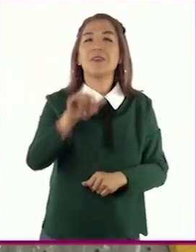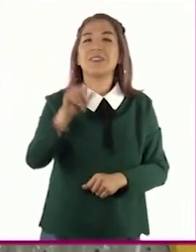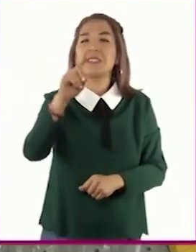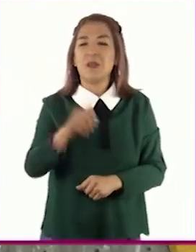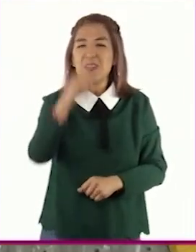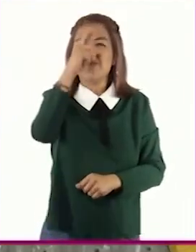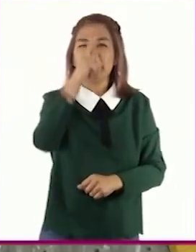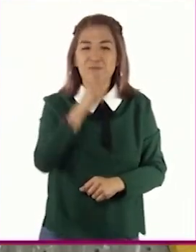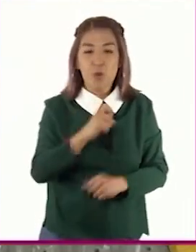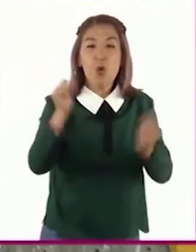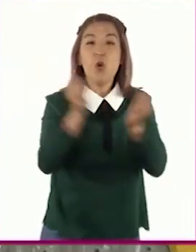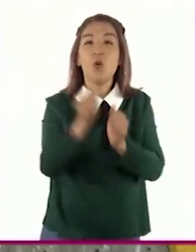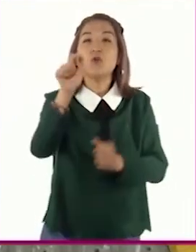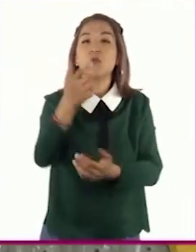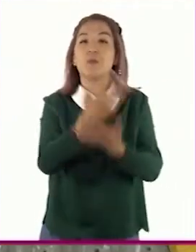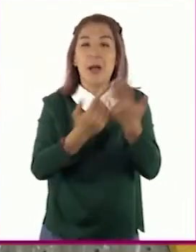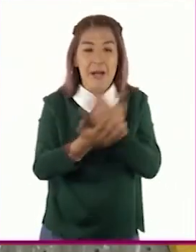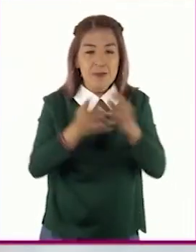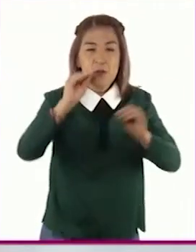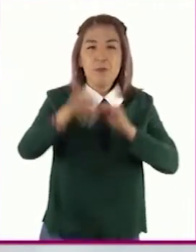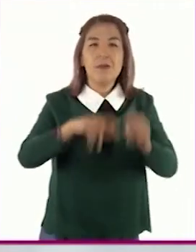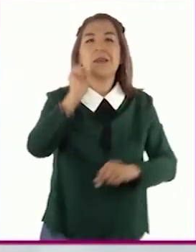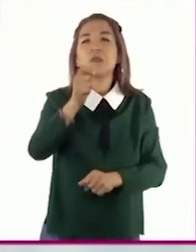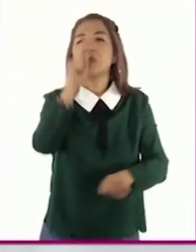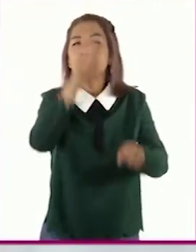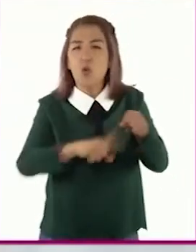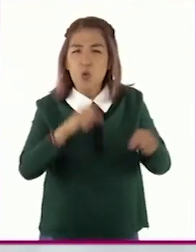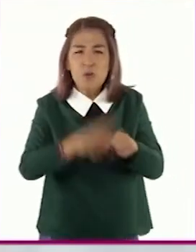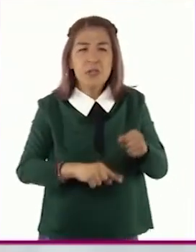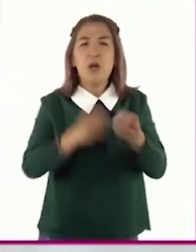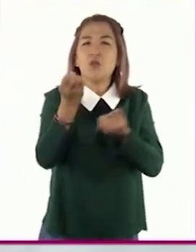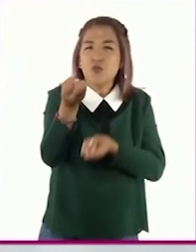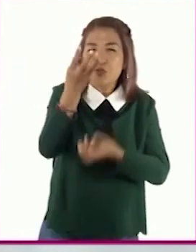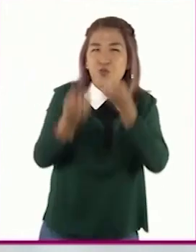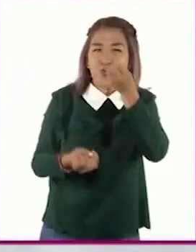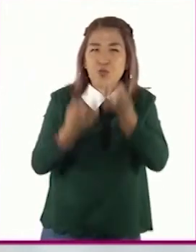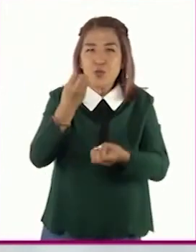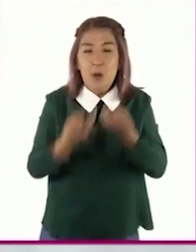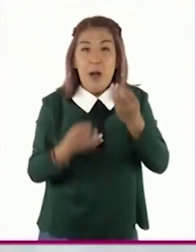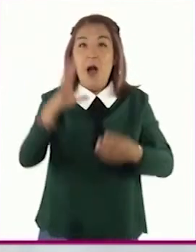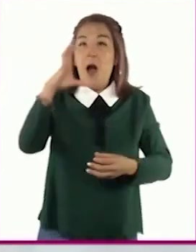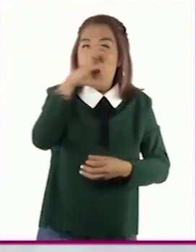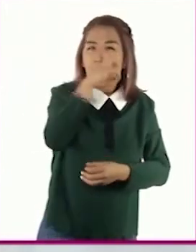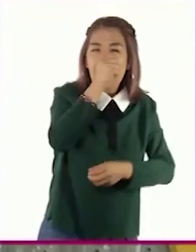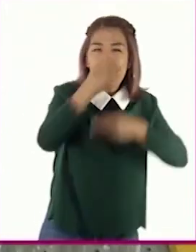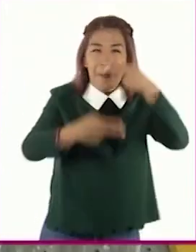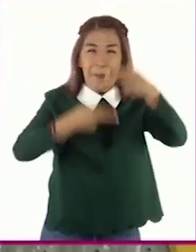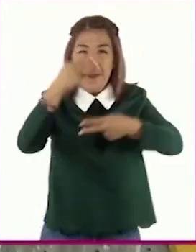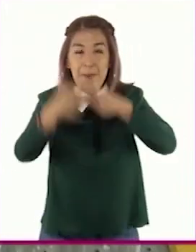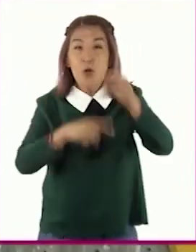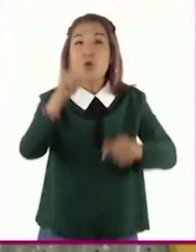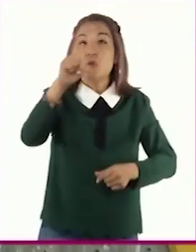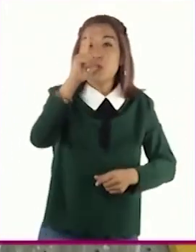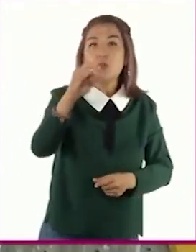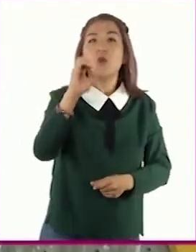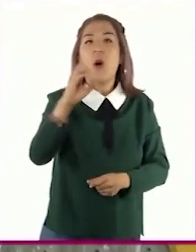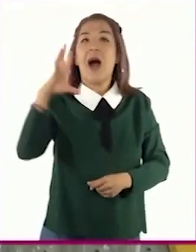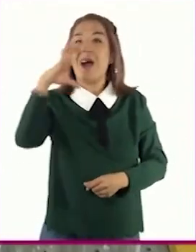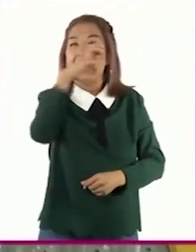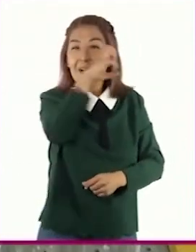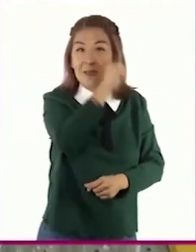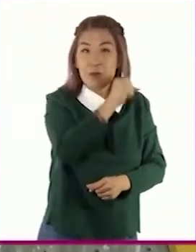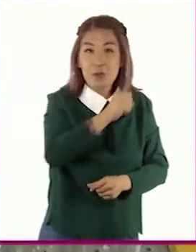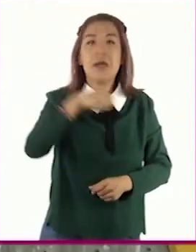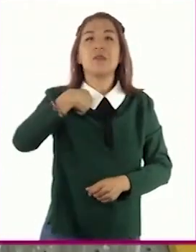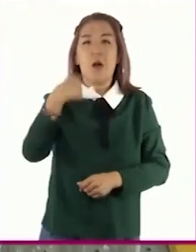óxido-reducción con alguna manifestación como color, efervescencia, precipitación, emisión de luz o calor. Les envío